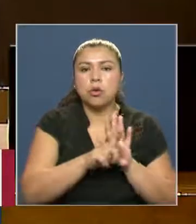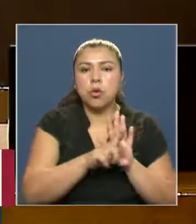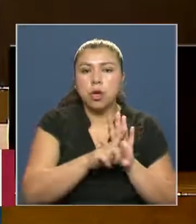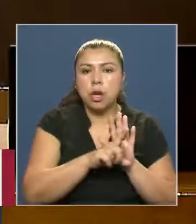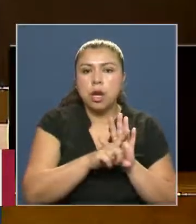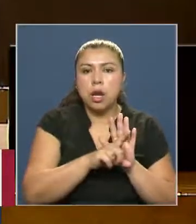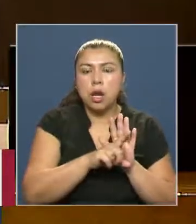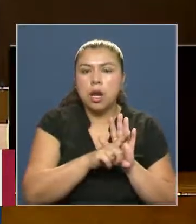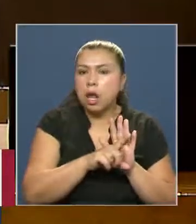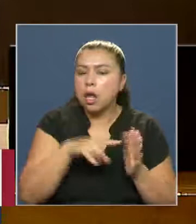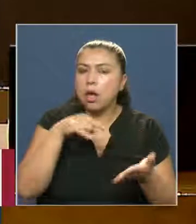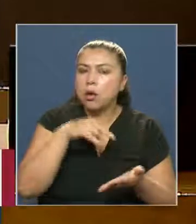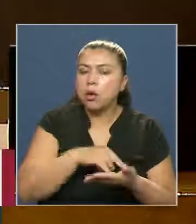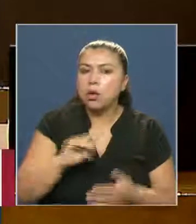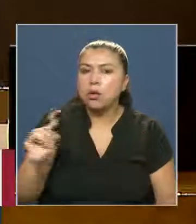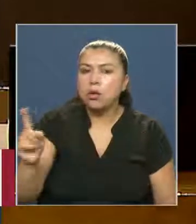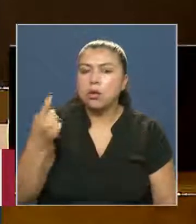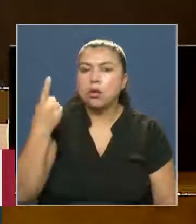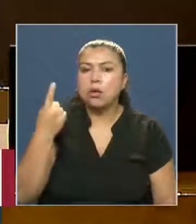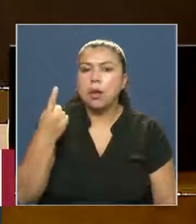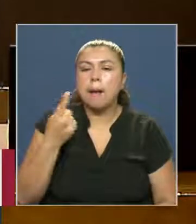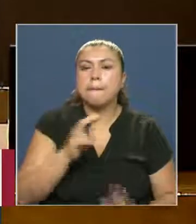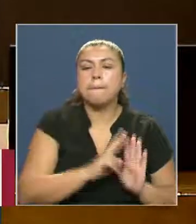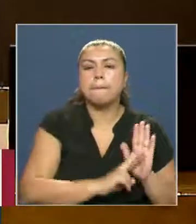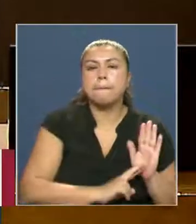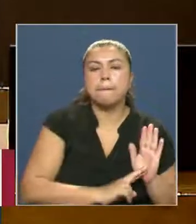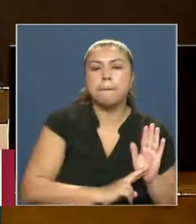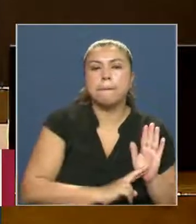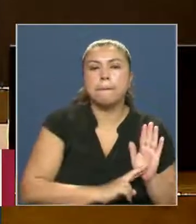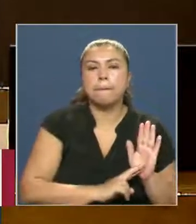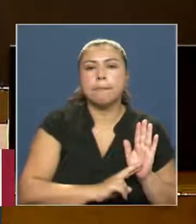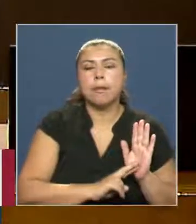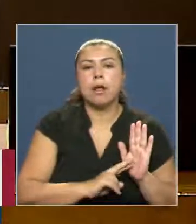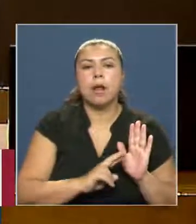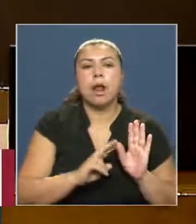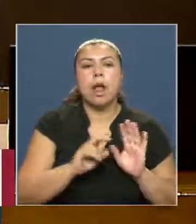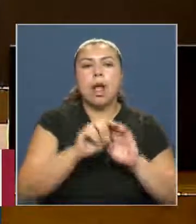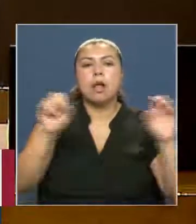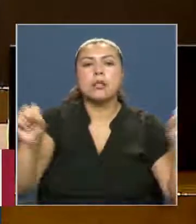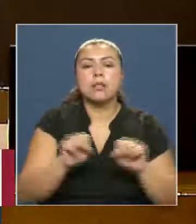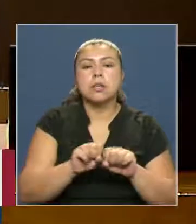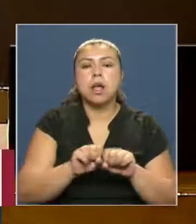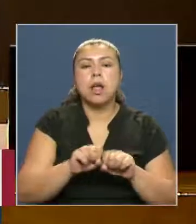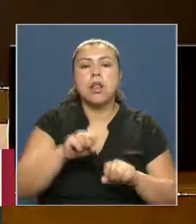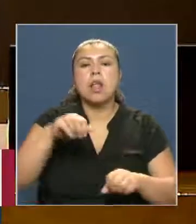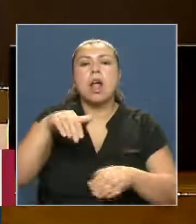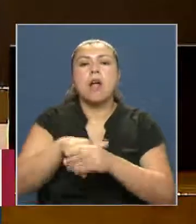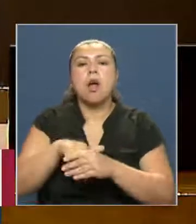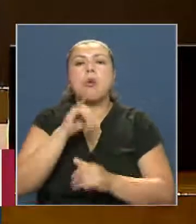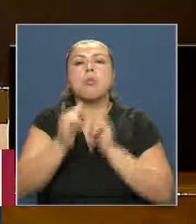del Congreso Nacional, para regular la aplicación de un sistema telemático